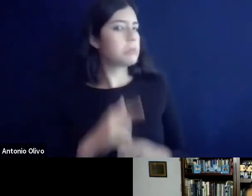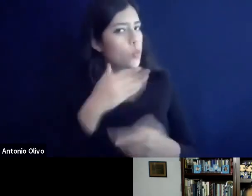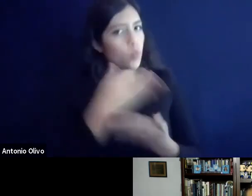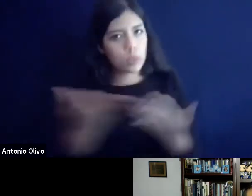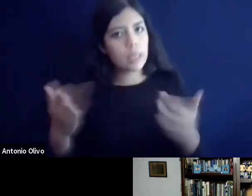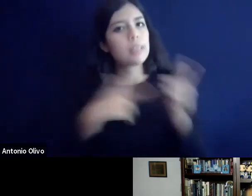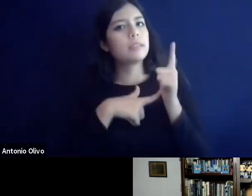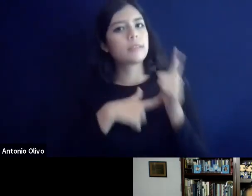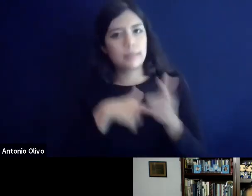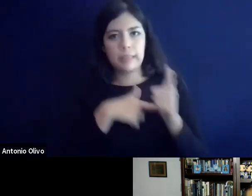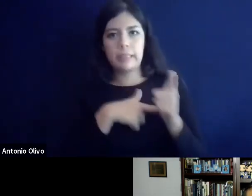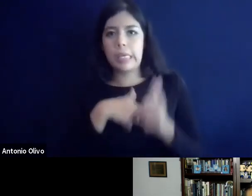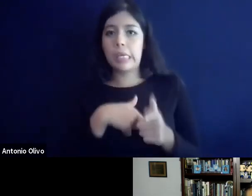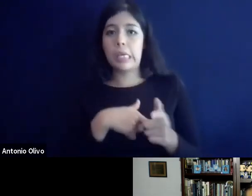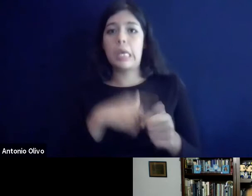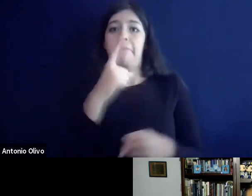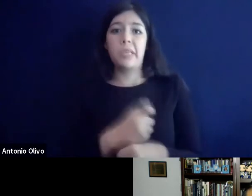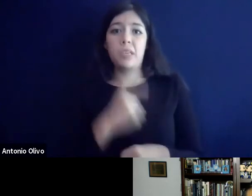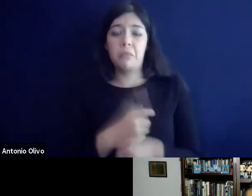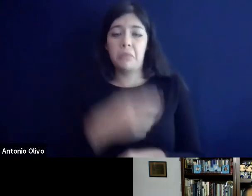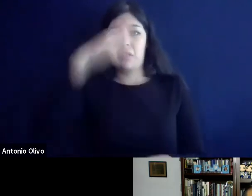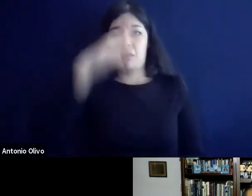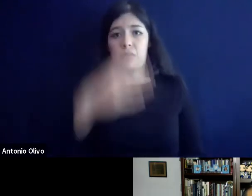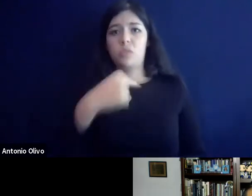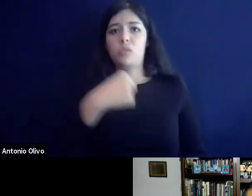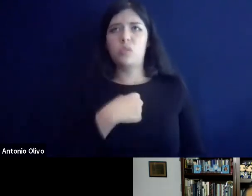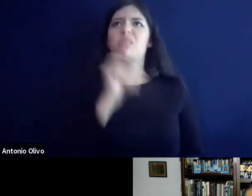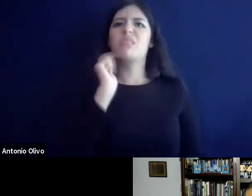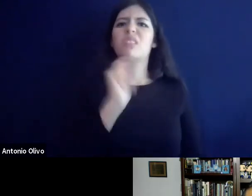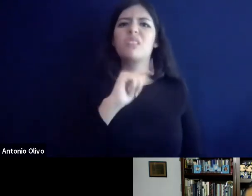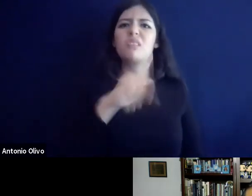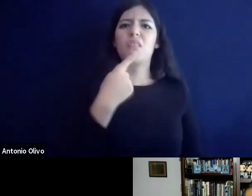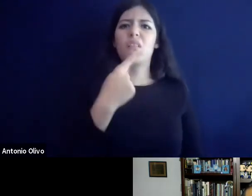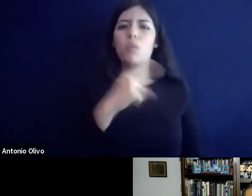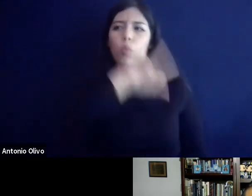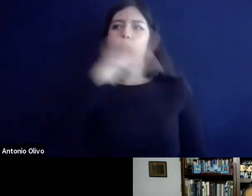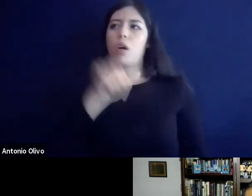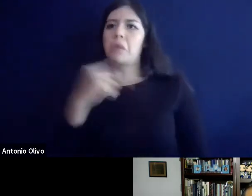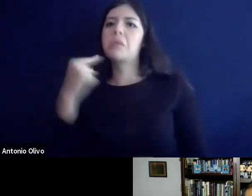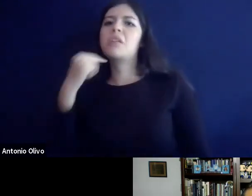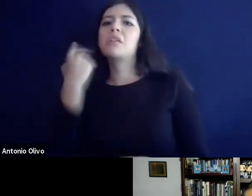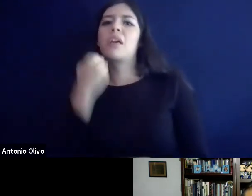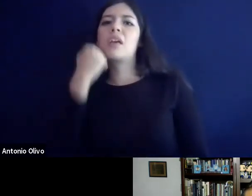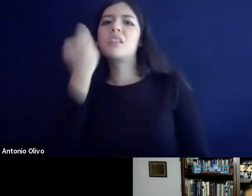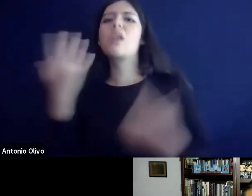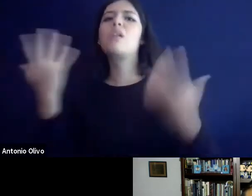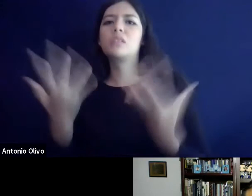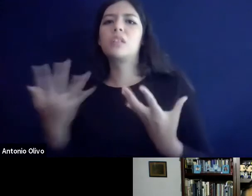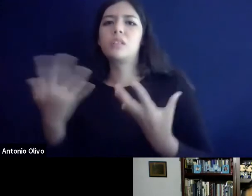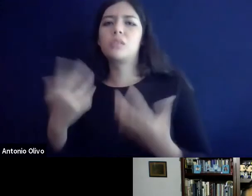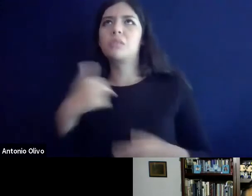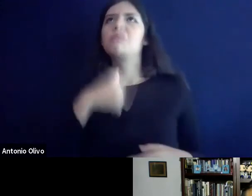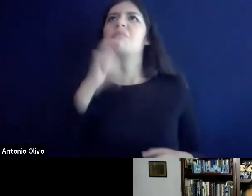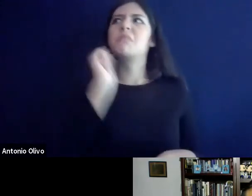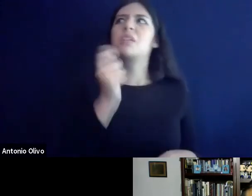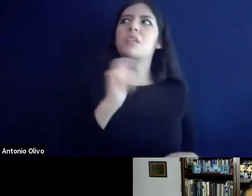hay que saber primero dónde estás para saber a dónde ir. Y lo primero que tienen que hacer es, ¿quiénes son? ¿Qué eres? ¿Cuáles